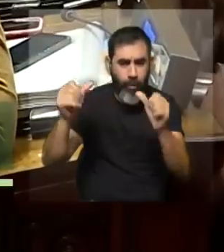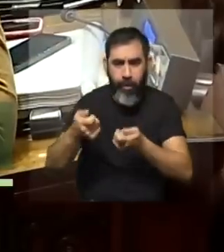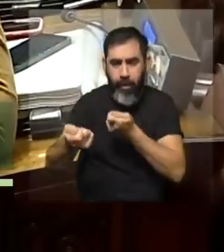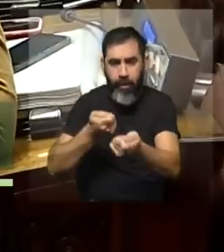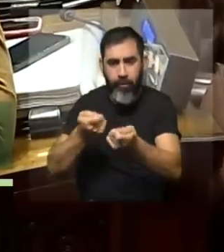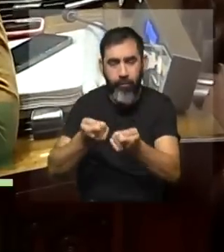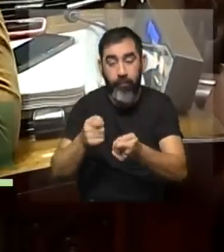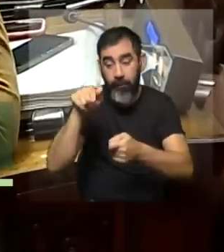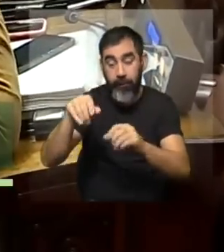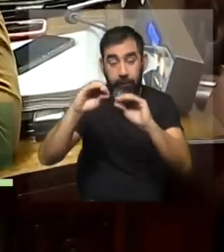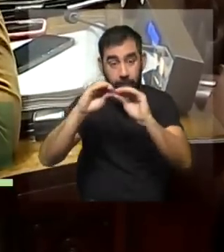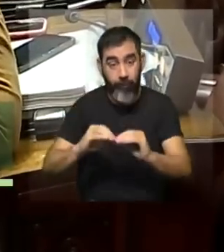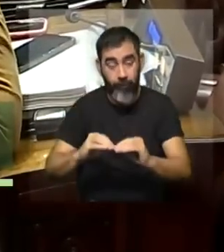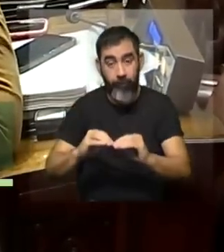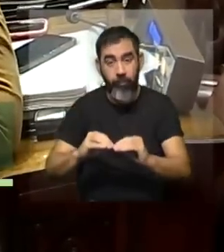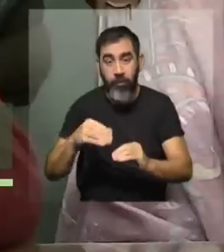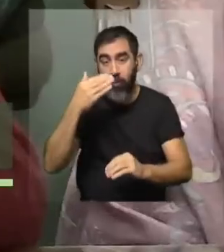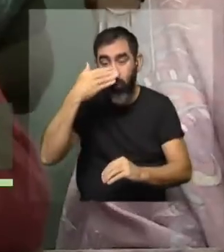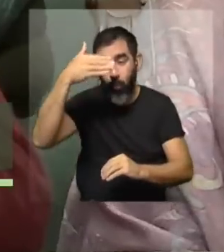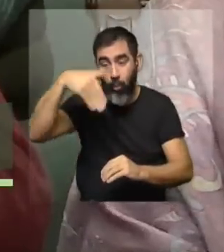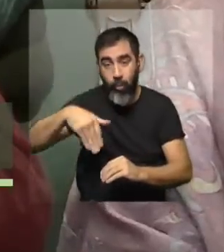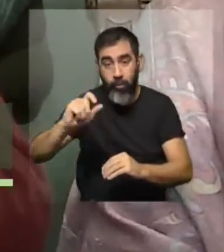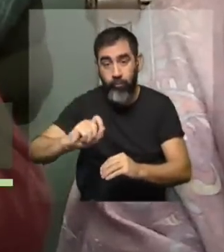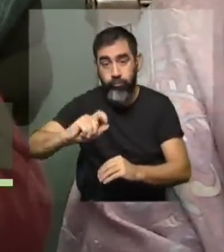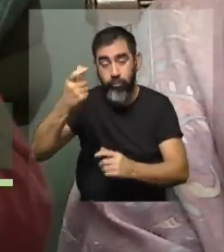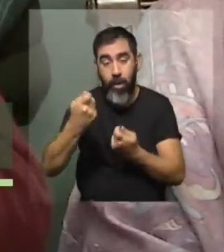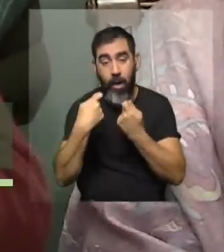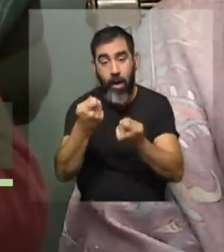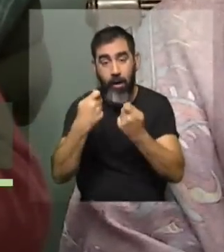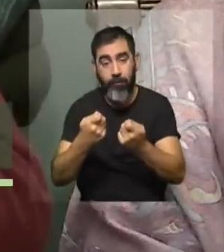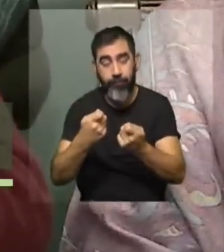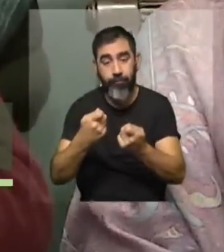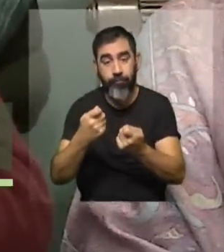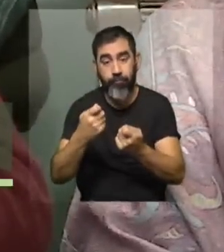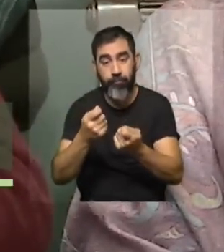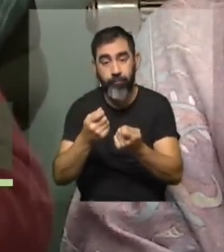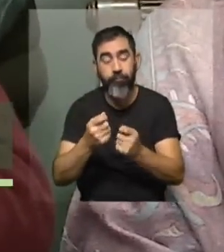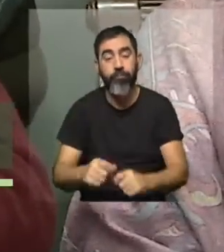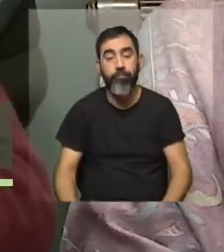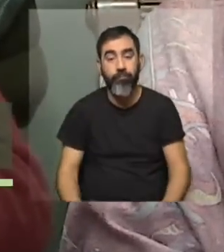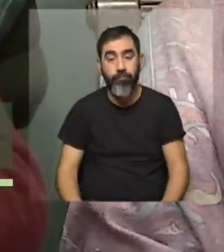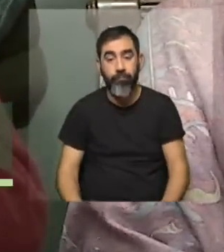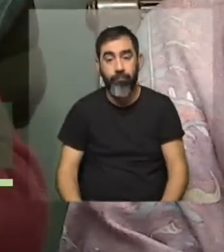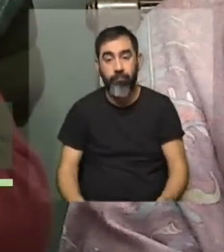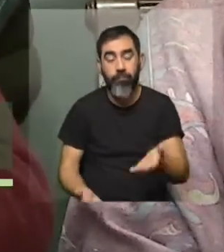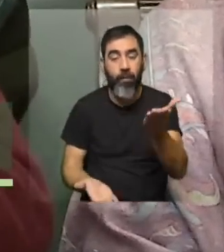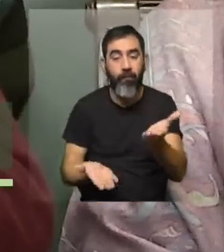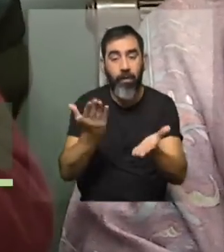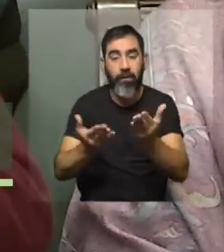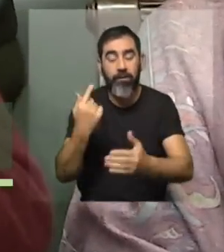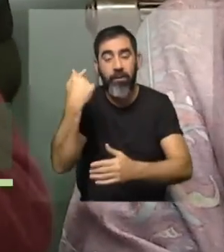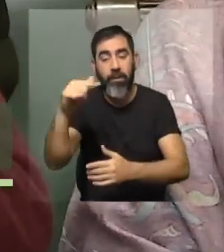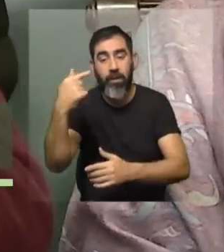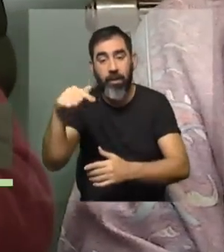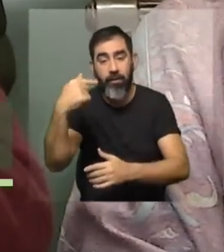con esta rendición de cuentas siendo la última La que se puede incrementar gastos con las asignaciones que vienen el balance es un balance muy